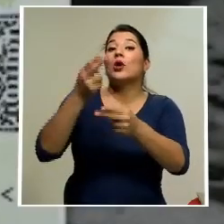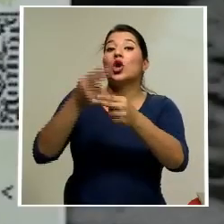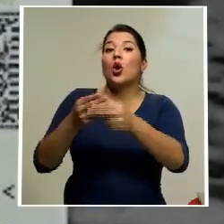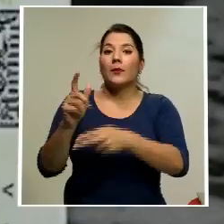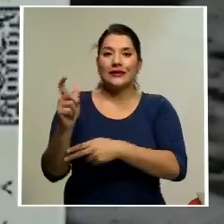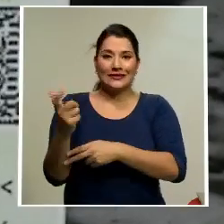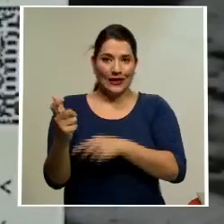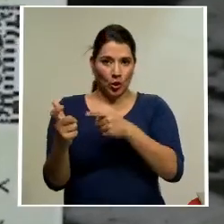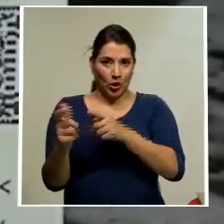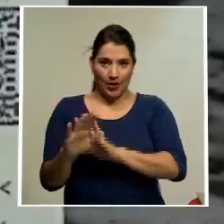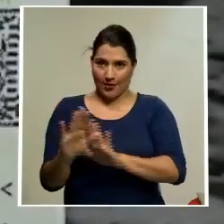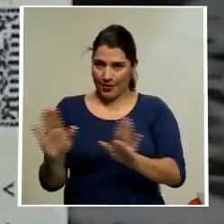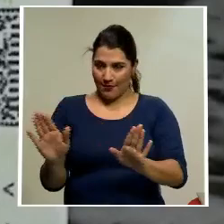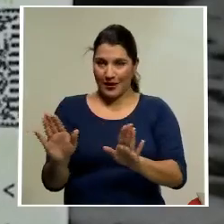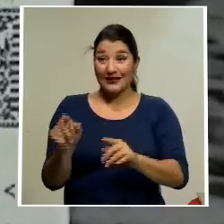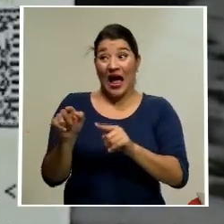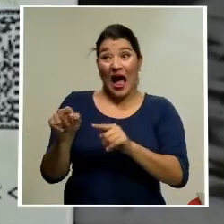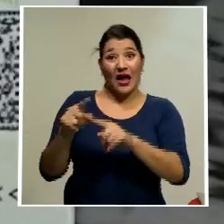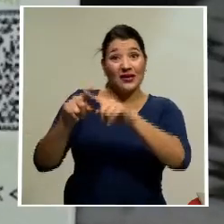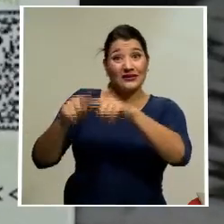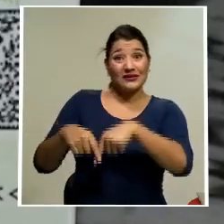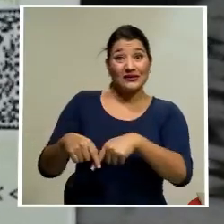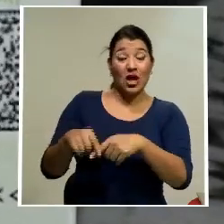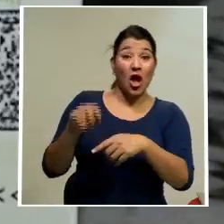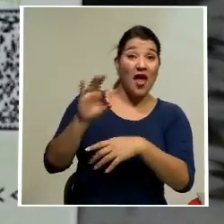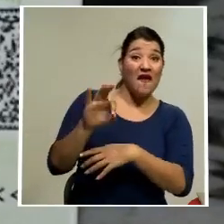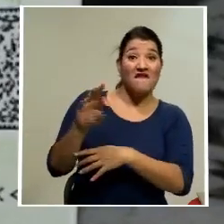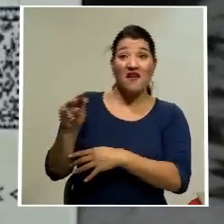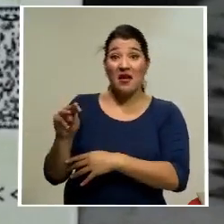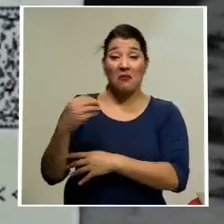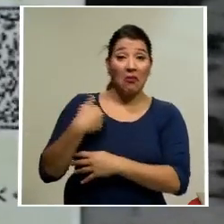cédula, documento donde se eliminó el indicativo de género.